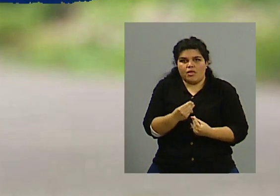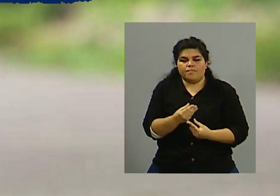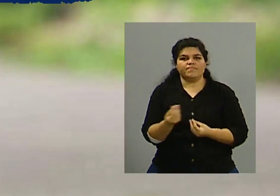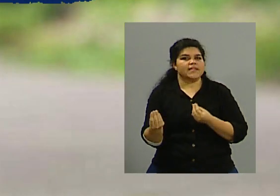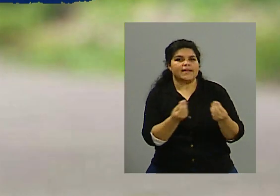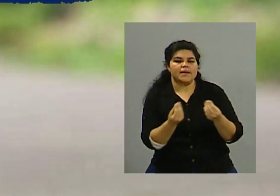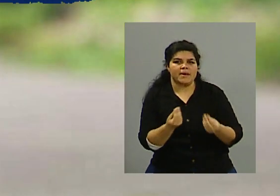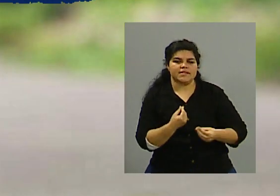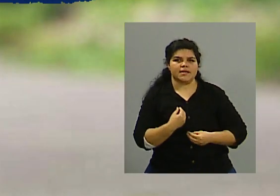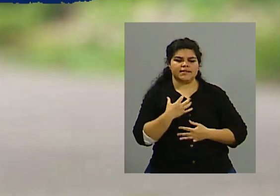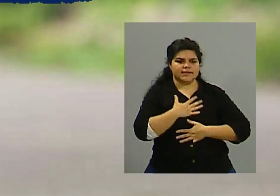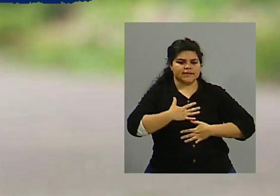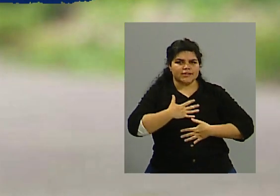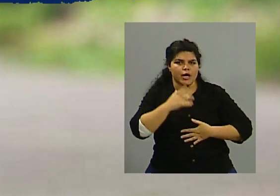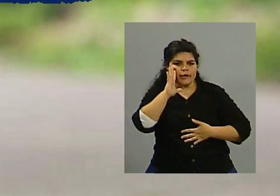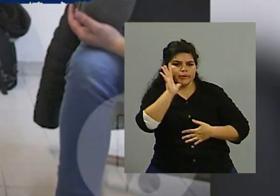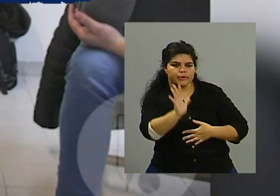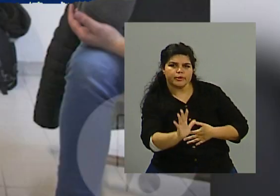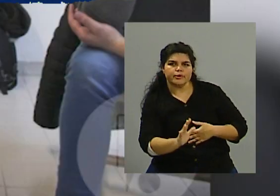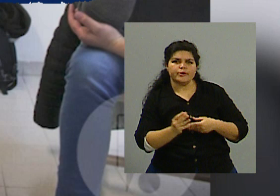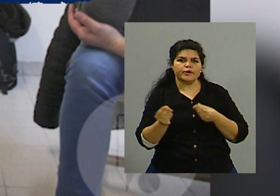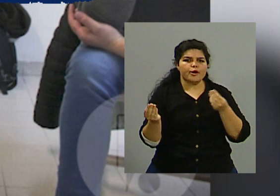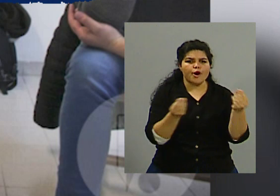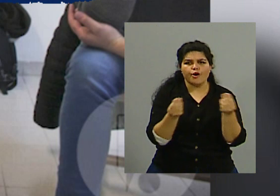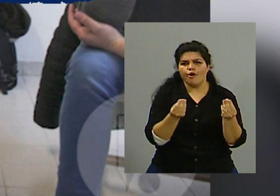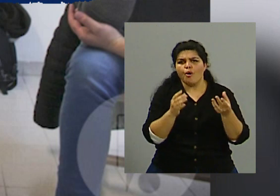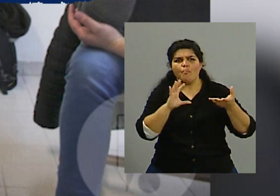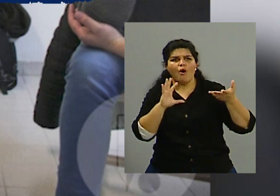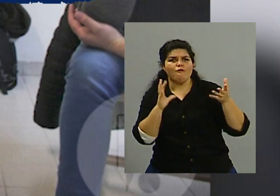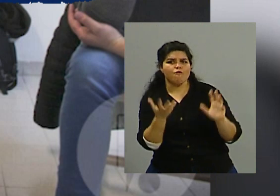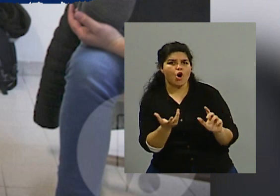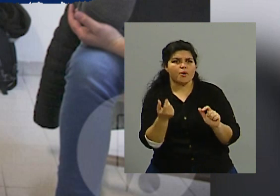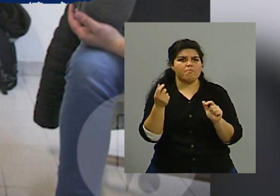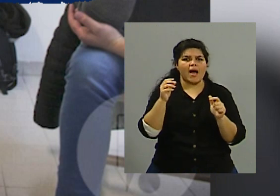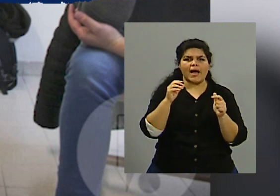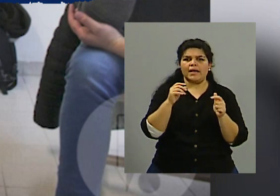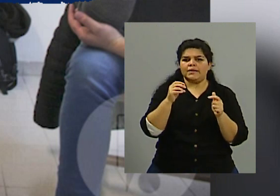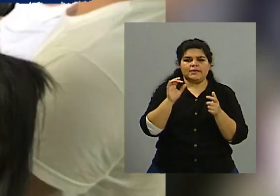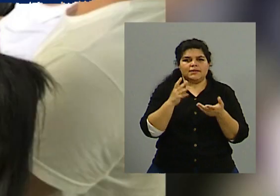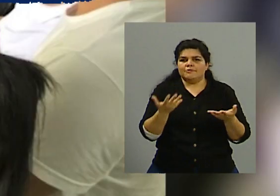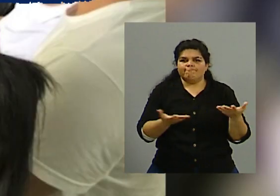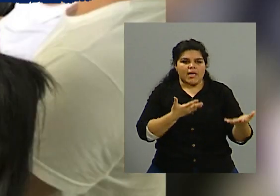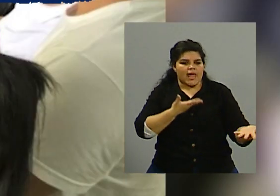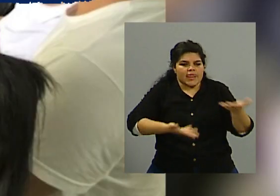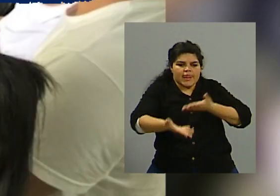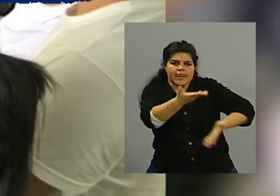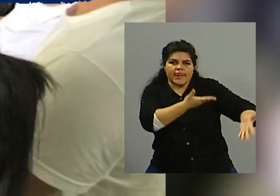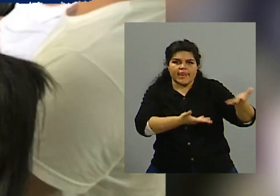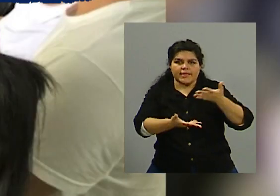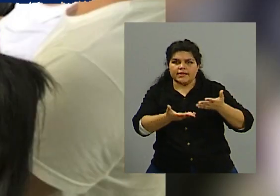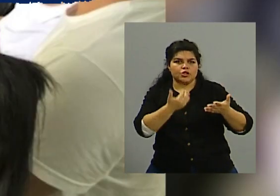el desconocer y el saber qué herramientas o de qué manera interactuar con el otro. Eso ya nos